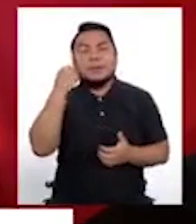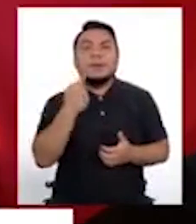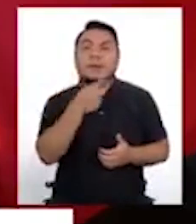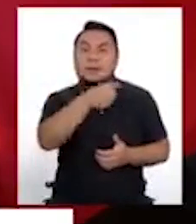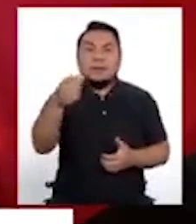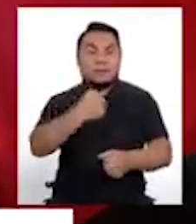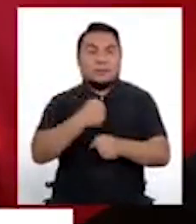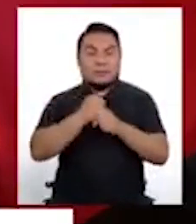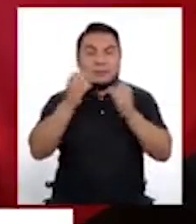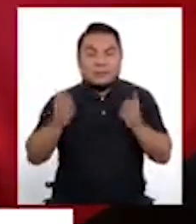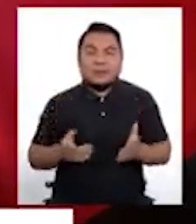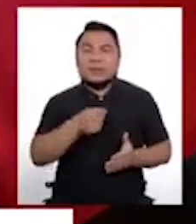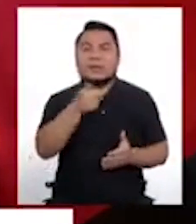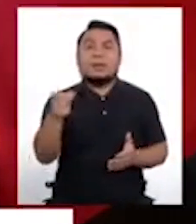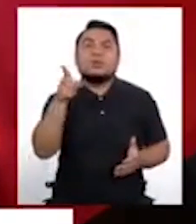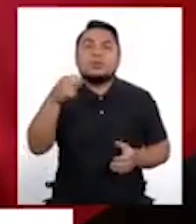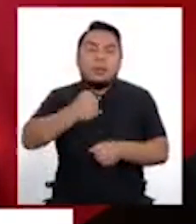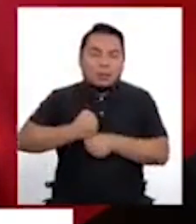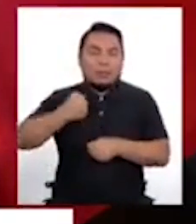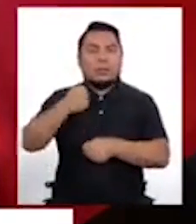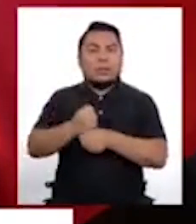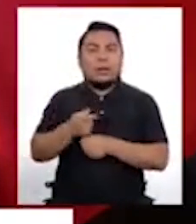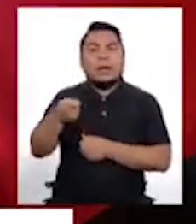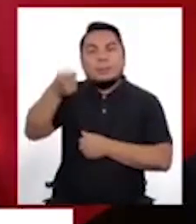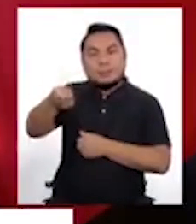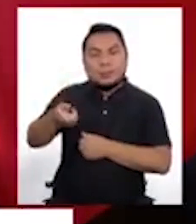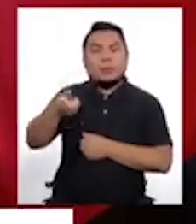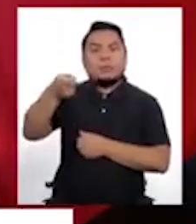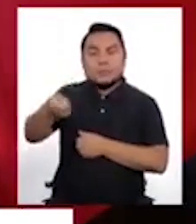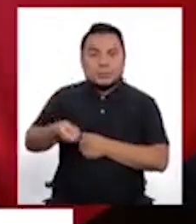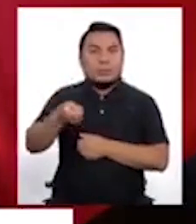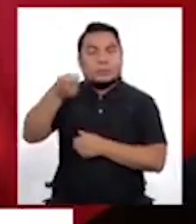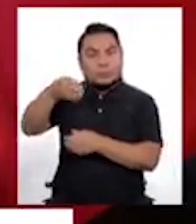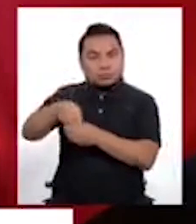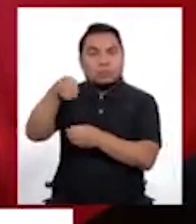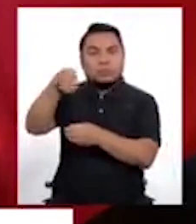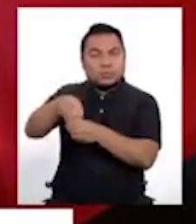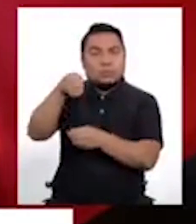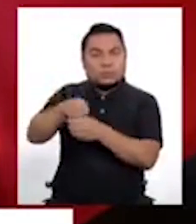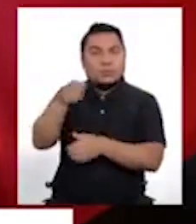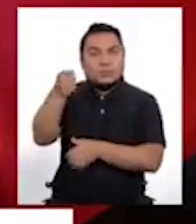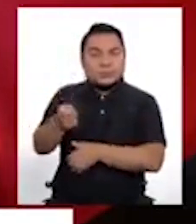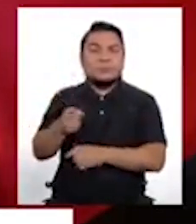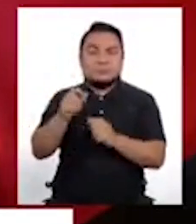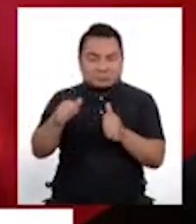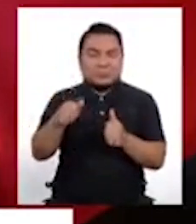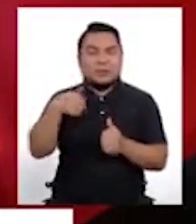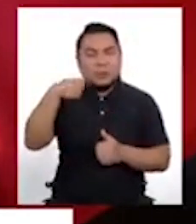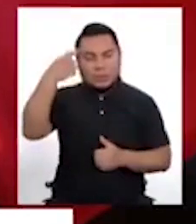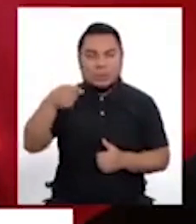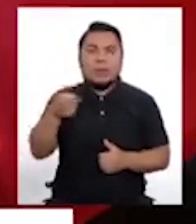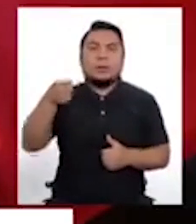los trabajadores que con su esfuerzo han ido alimentando este fondo, pero de